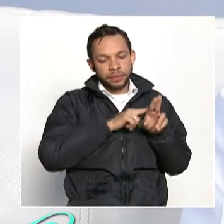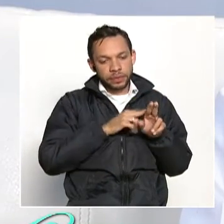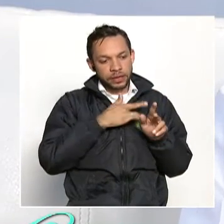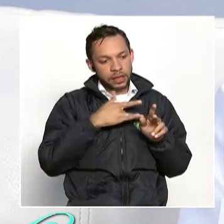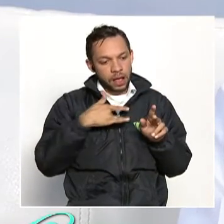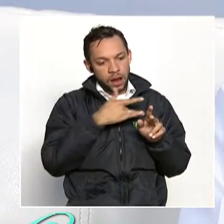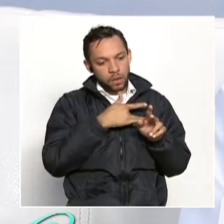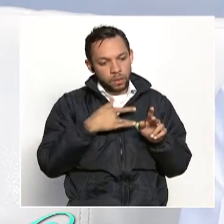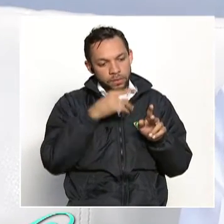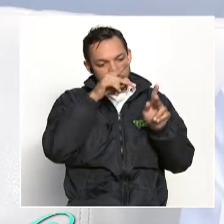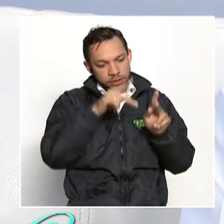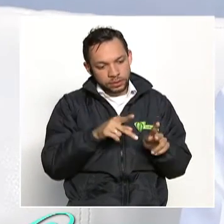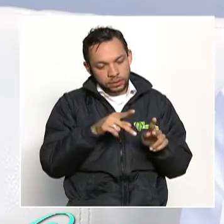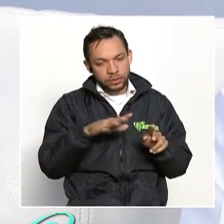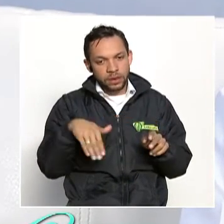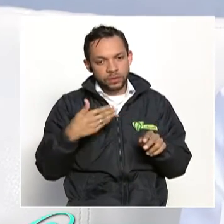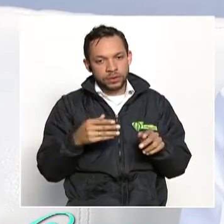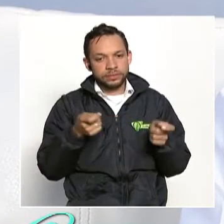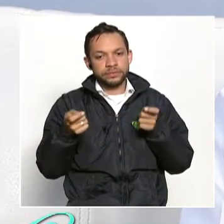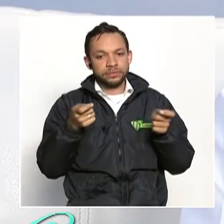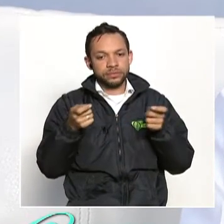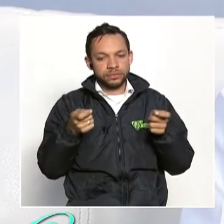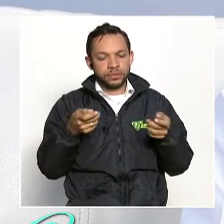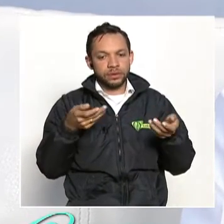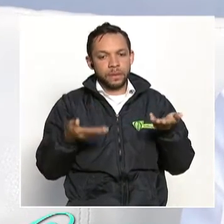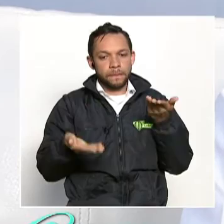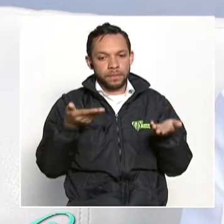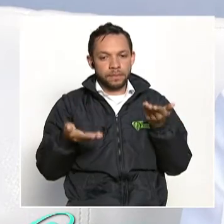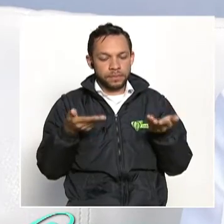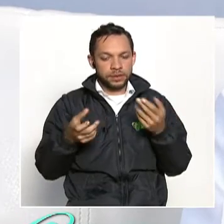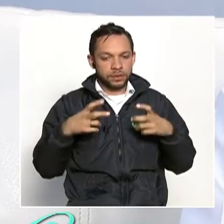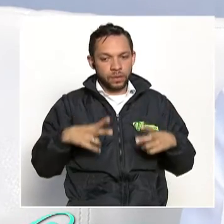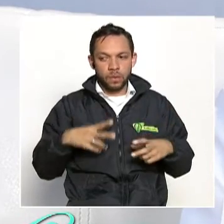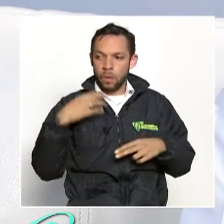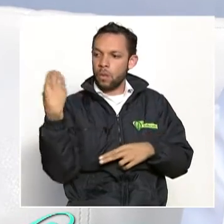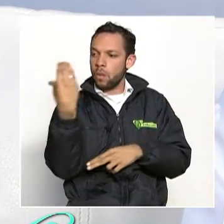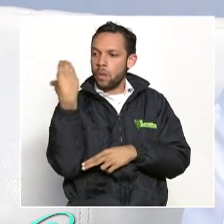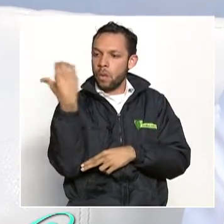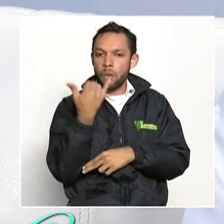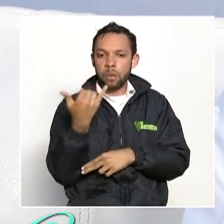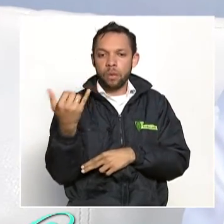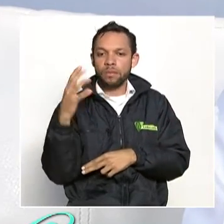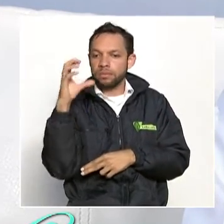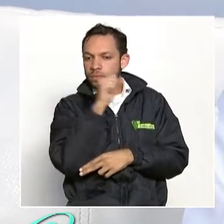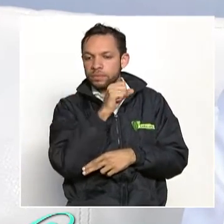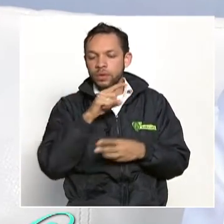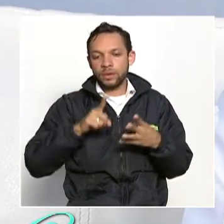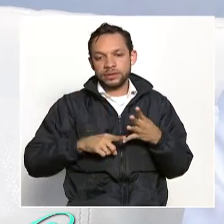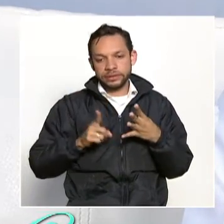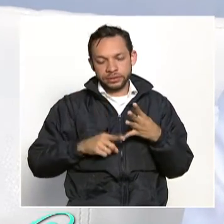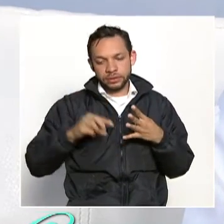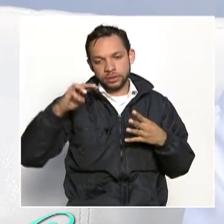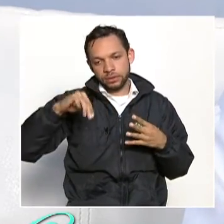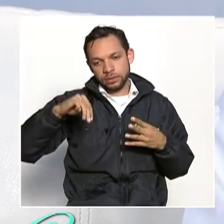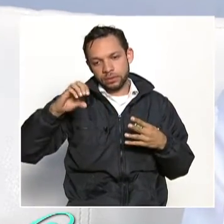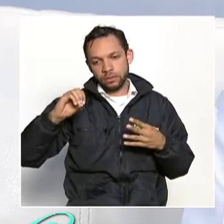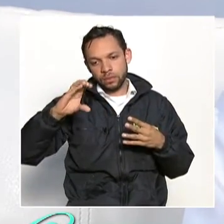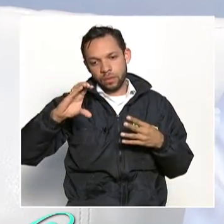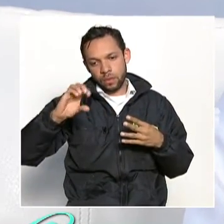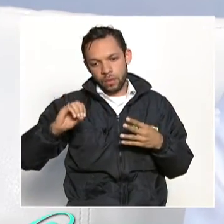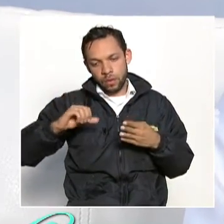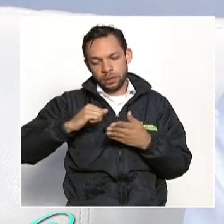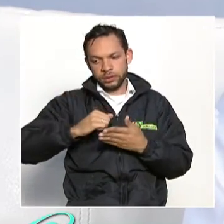humana. La otra es disponibilidad y uso de los probióticos en Colombia. La otra es el moco intestinal como hábitat bacteriano y